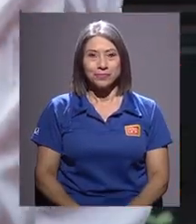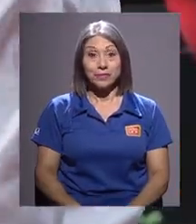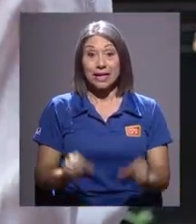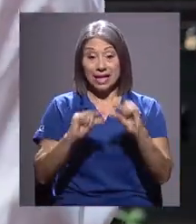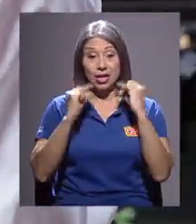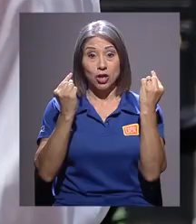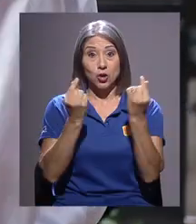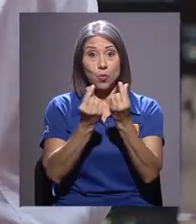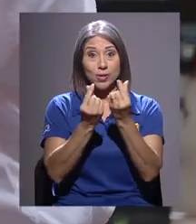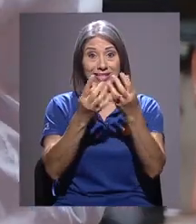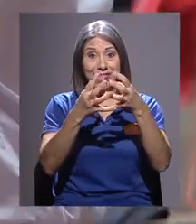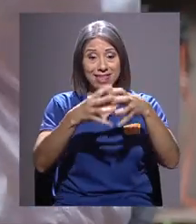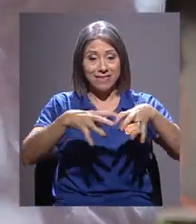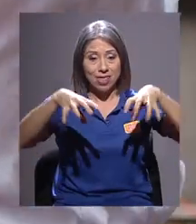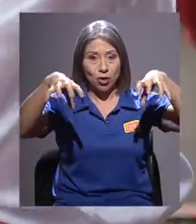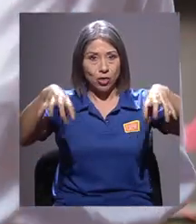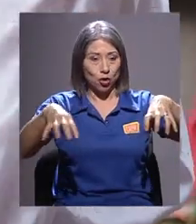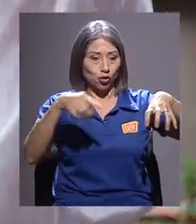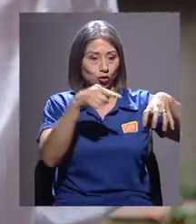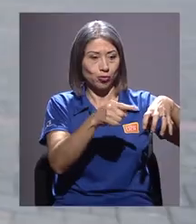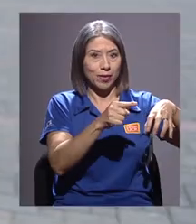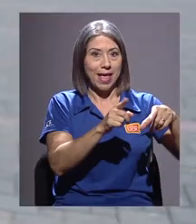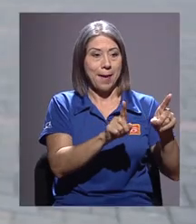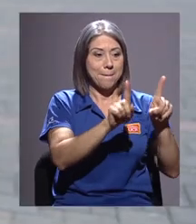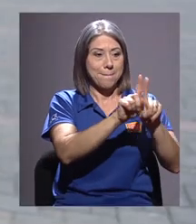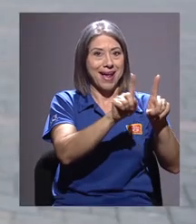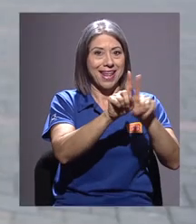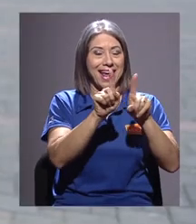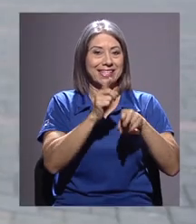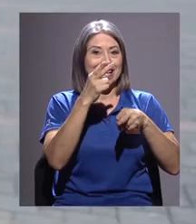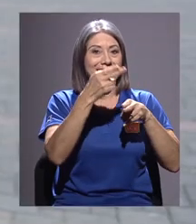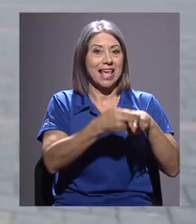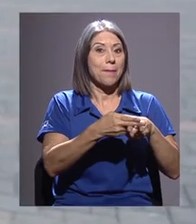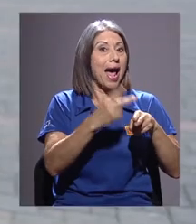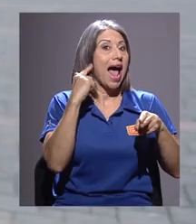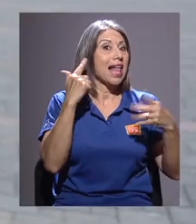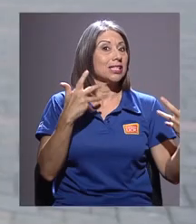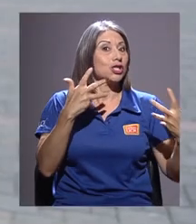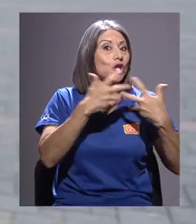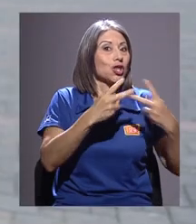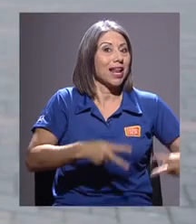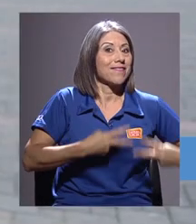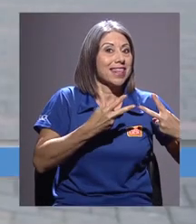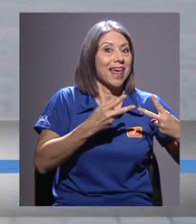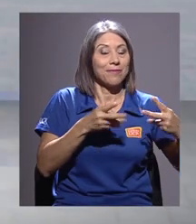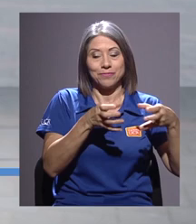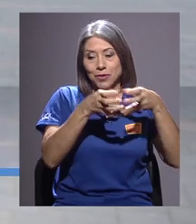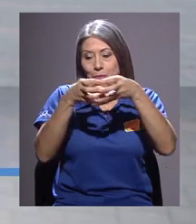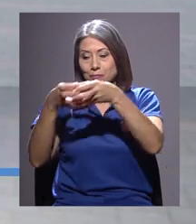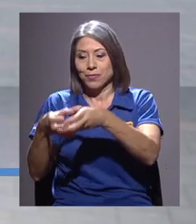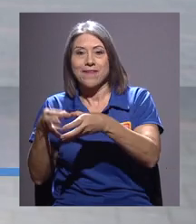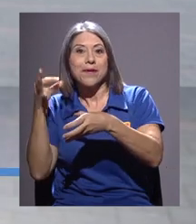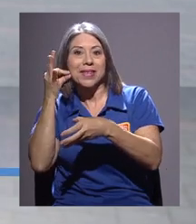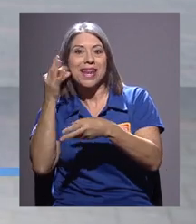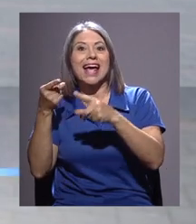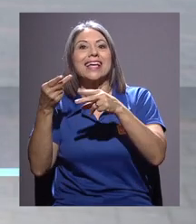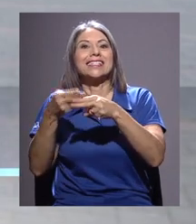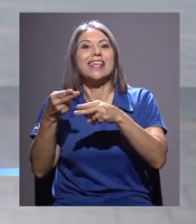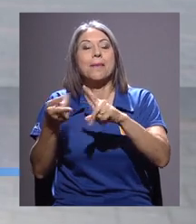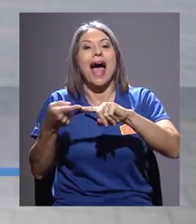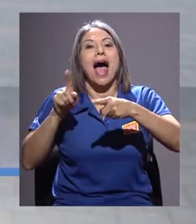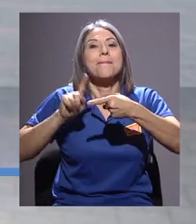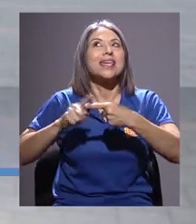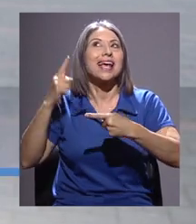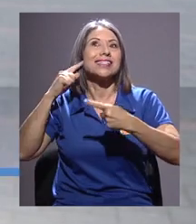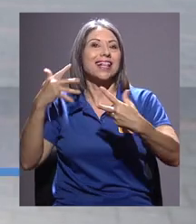El grupo está dividido en dos. Tiene la parte de parejas, que se llama Al Son de la Vida, y tiene la parte femenina, que se llama Amigas Al Son de la